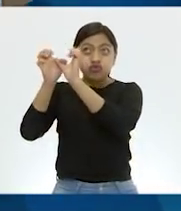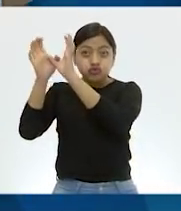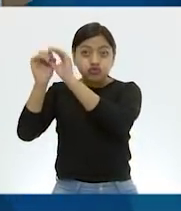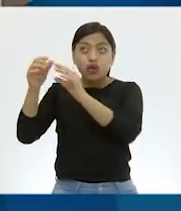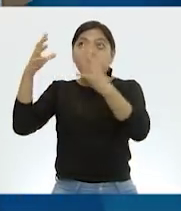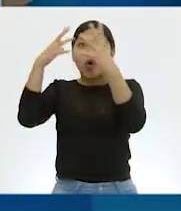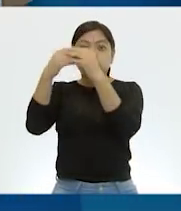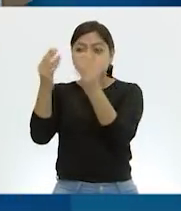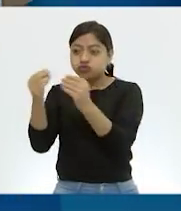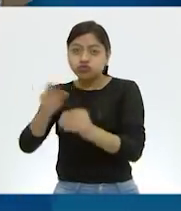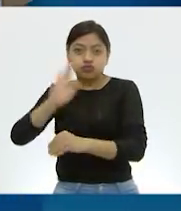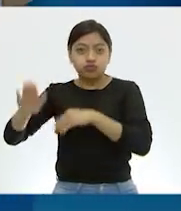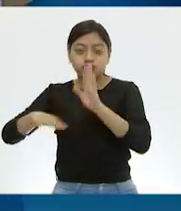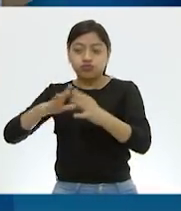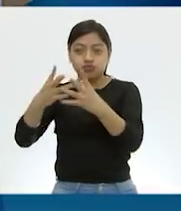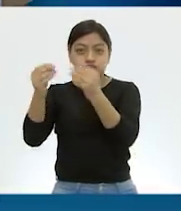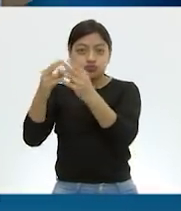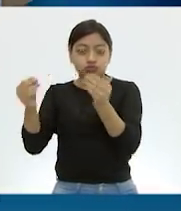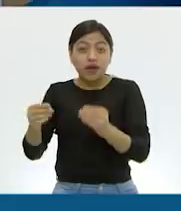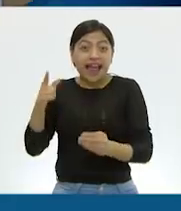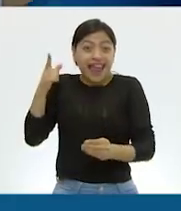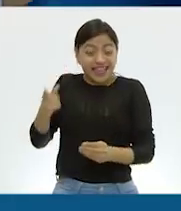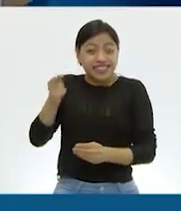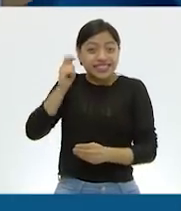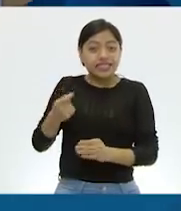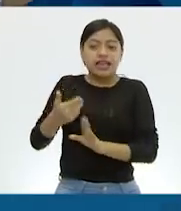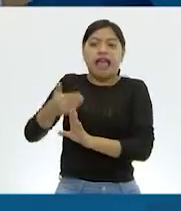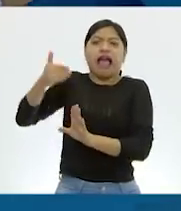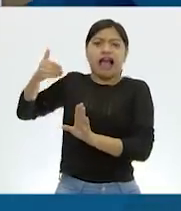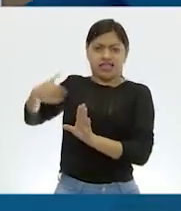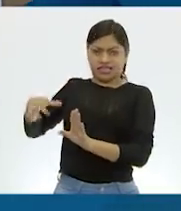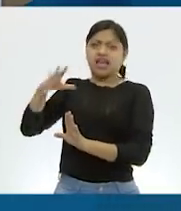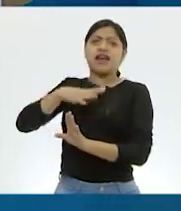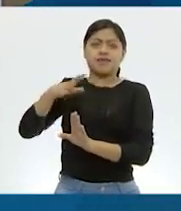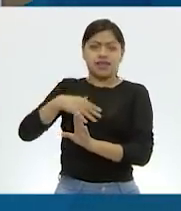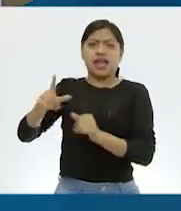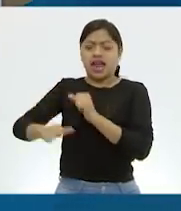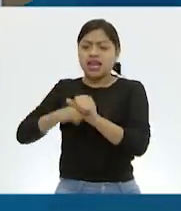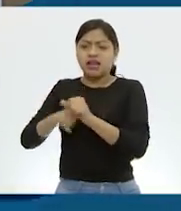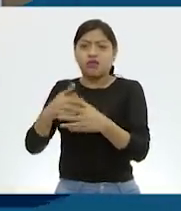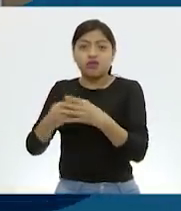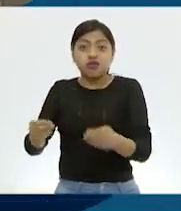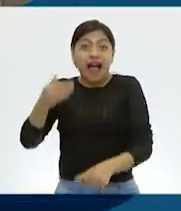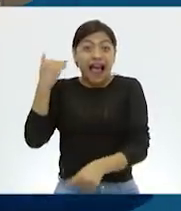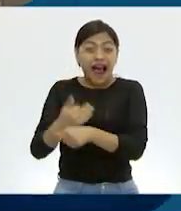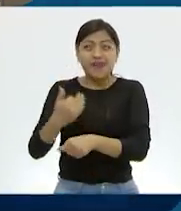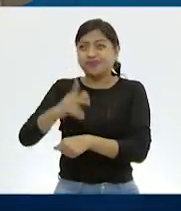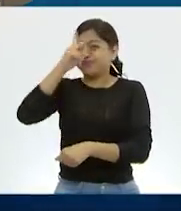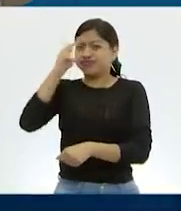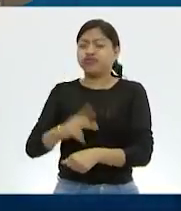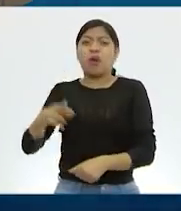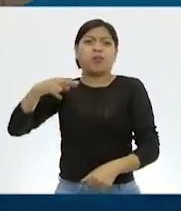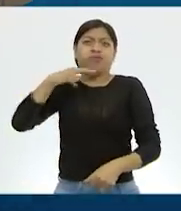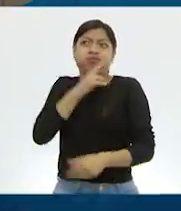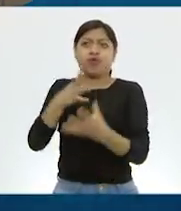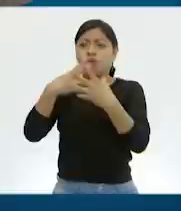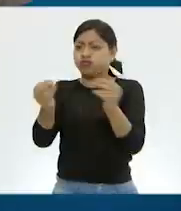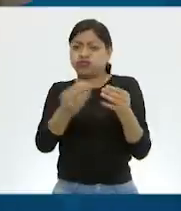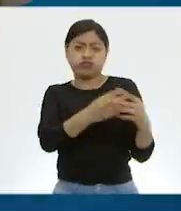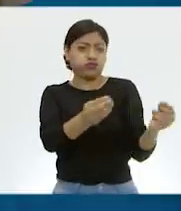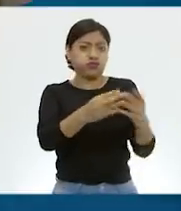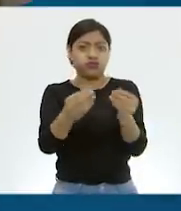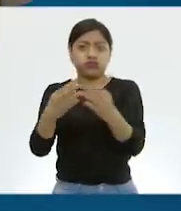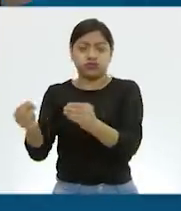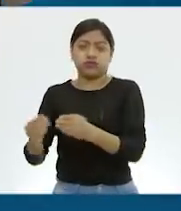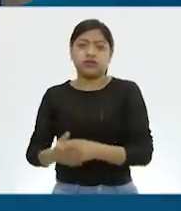impacto. En esta extinción masiva, a diferencia de las anteriores, es básicamente instantánea. Está ocurriendo en 100 o 150